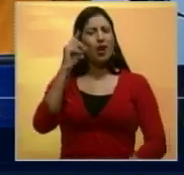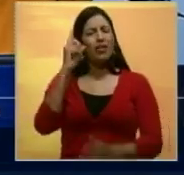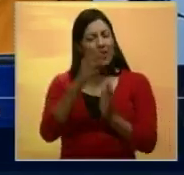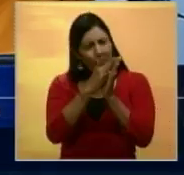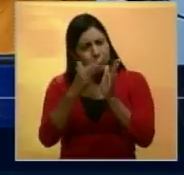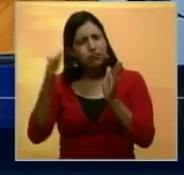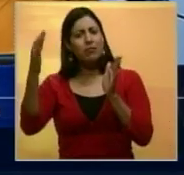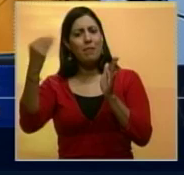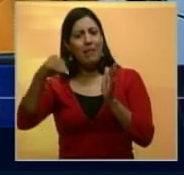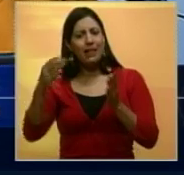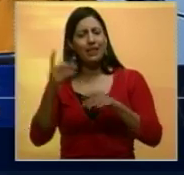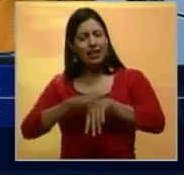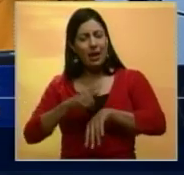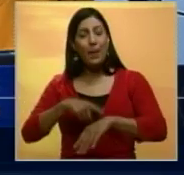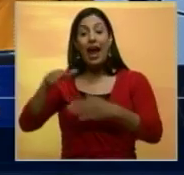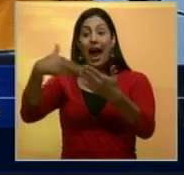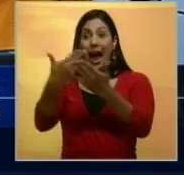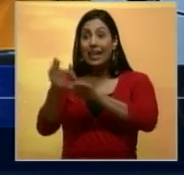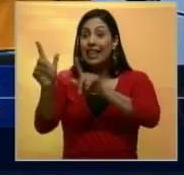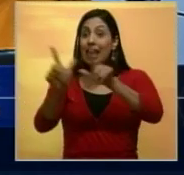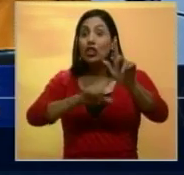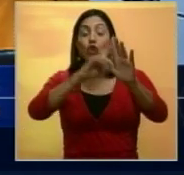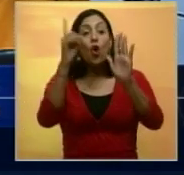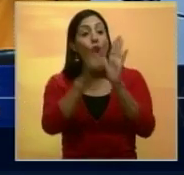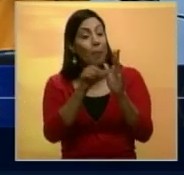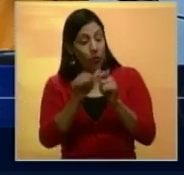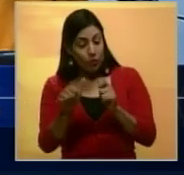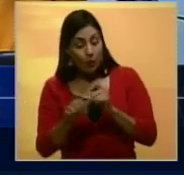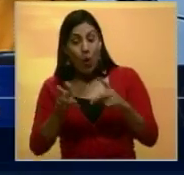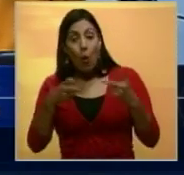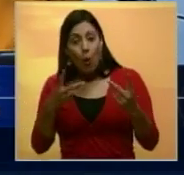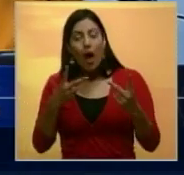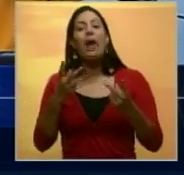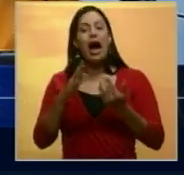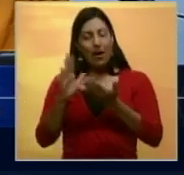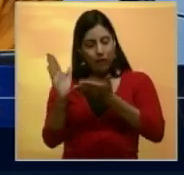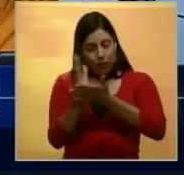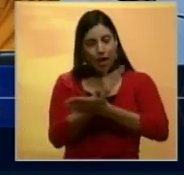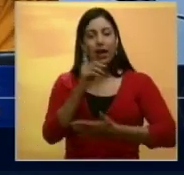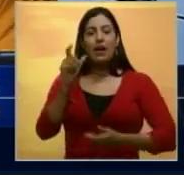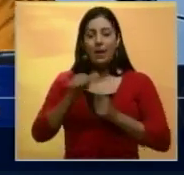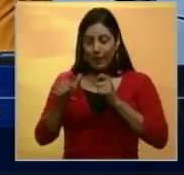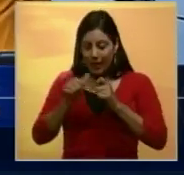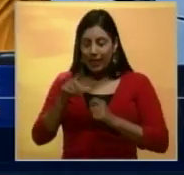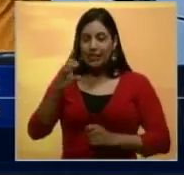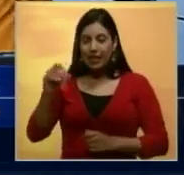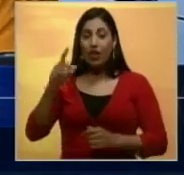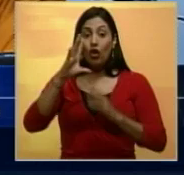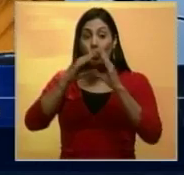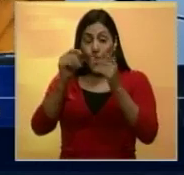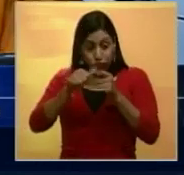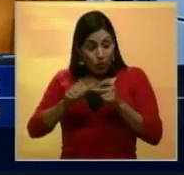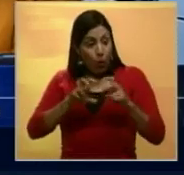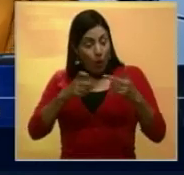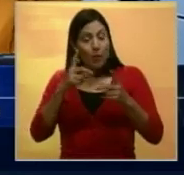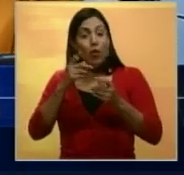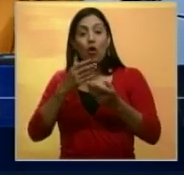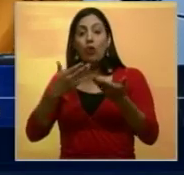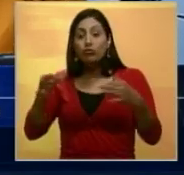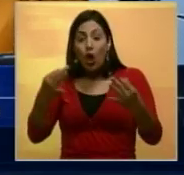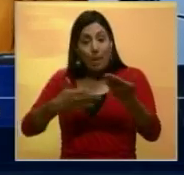ser indefinido hasta que se incorpore el nuevo cono monetario. Todos los billetes que hay en el país deben